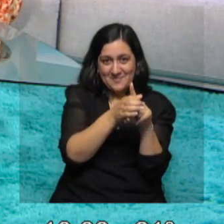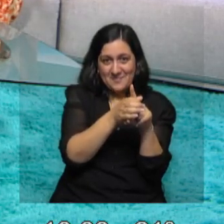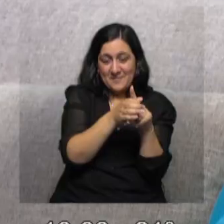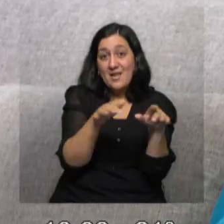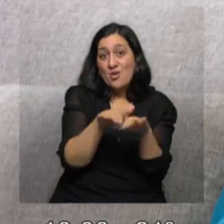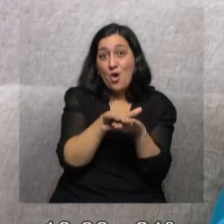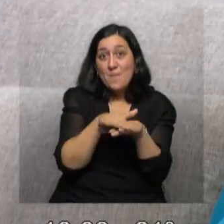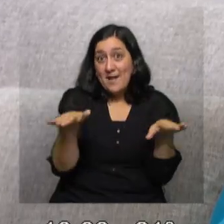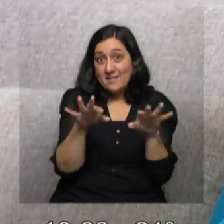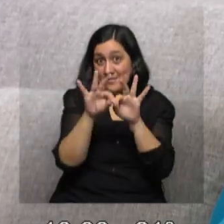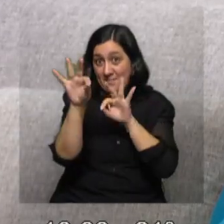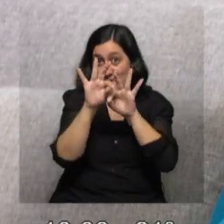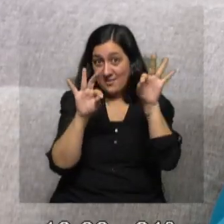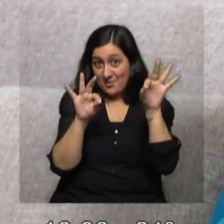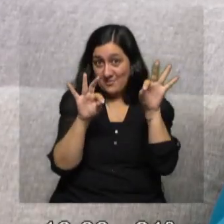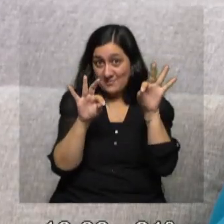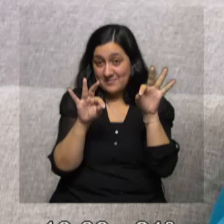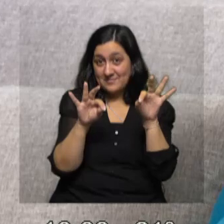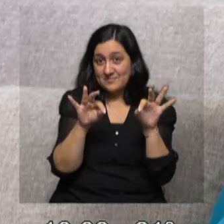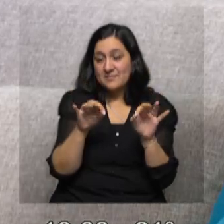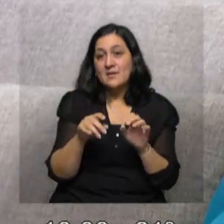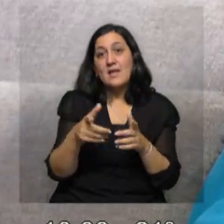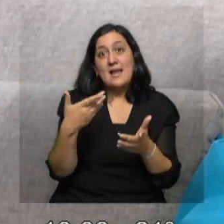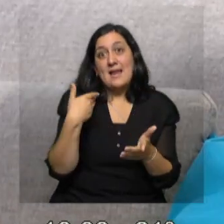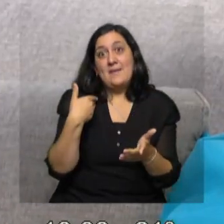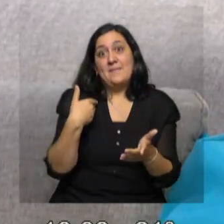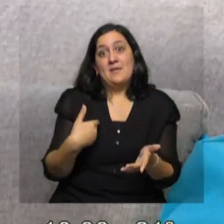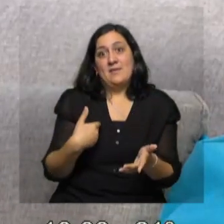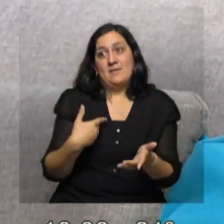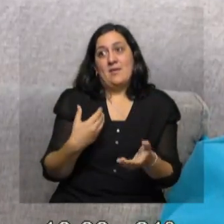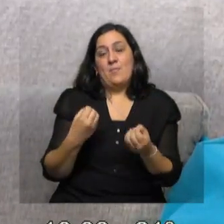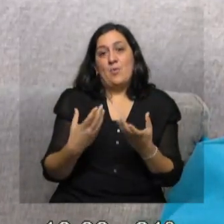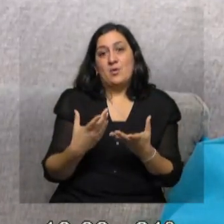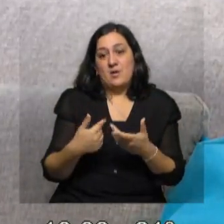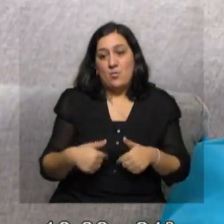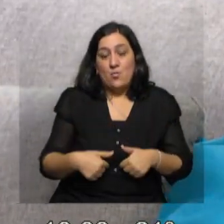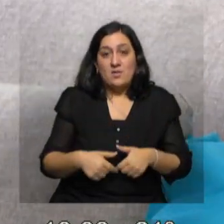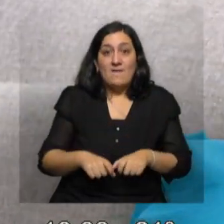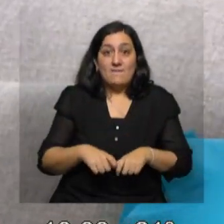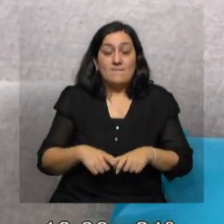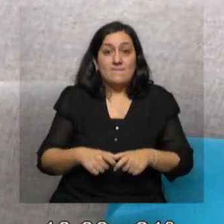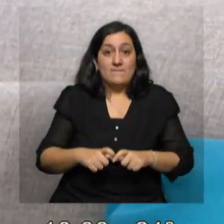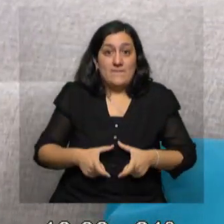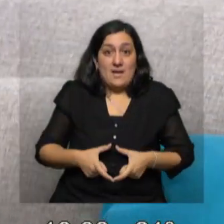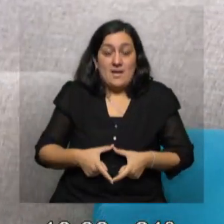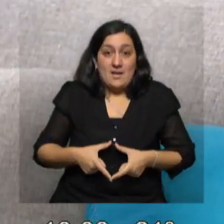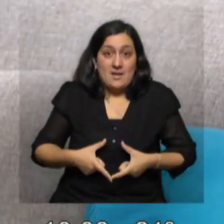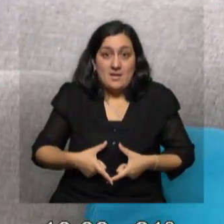en tamaño. Los preservativos, salvo lamentablemente... Porque nuestras cavidades vaginales son similares